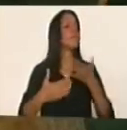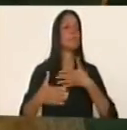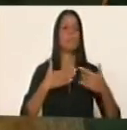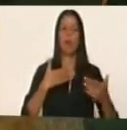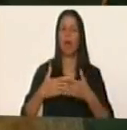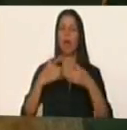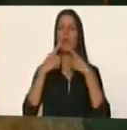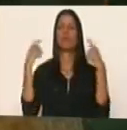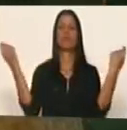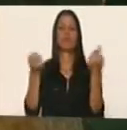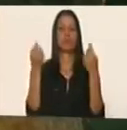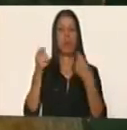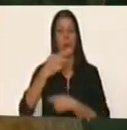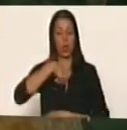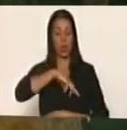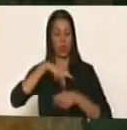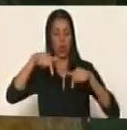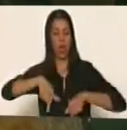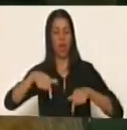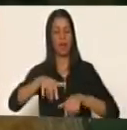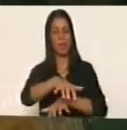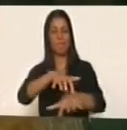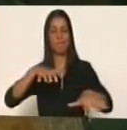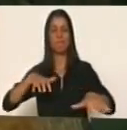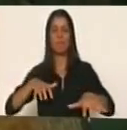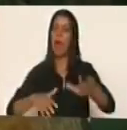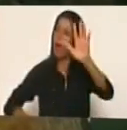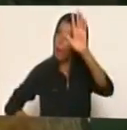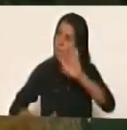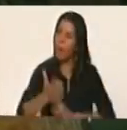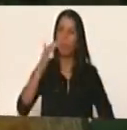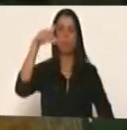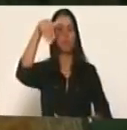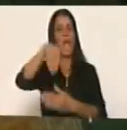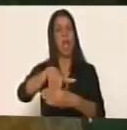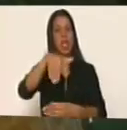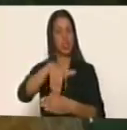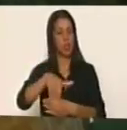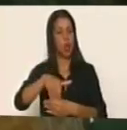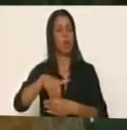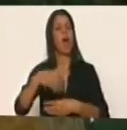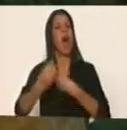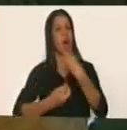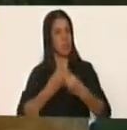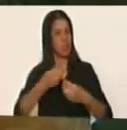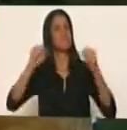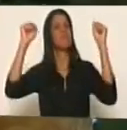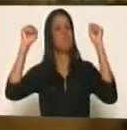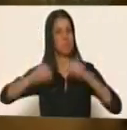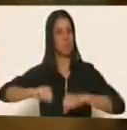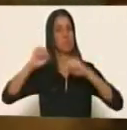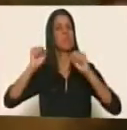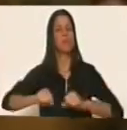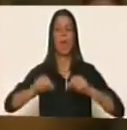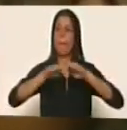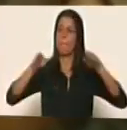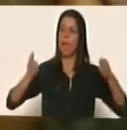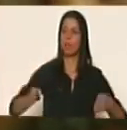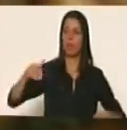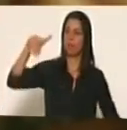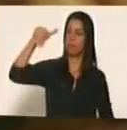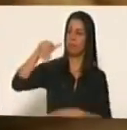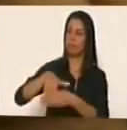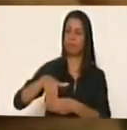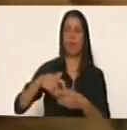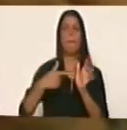decimos desde esta soberana Asamblea Nacional, vamos a un proceso electoral, vamos a medirnos en la mesa y vamos a consolidar la